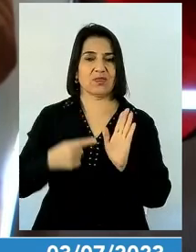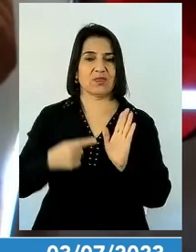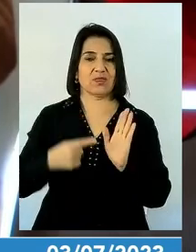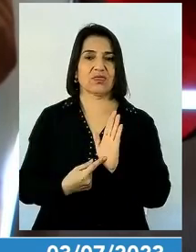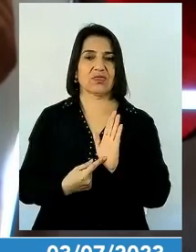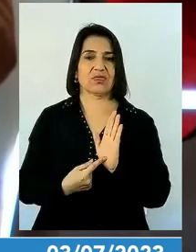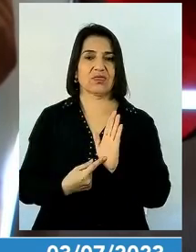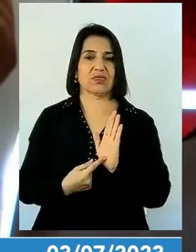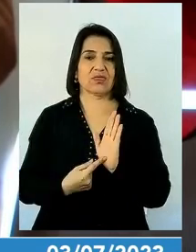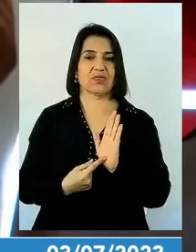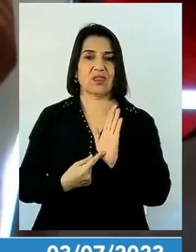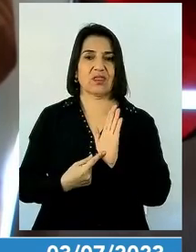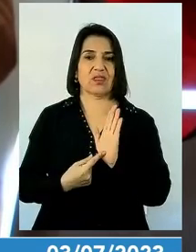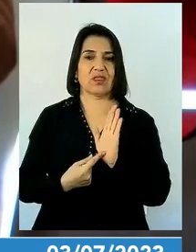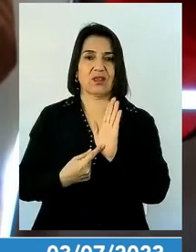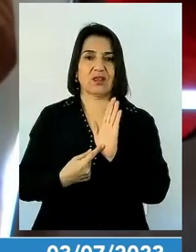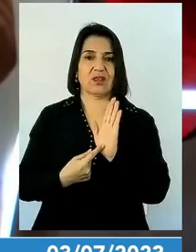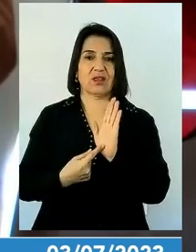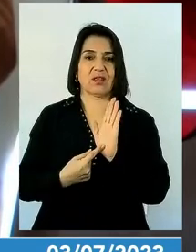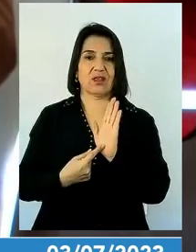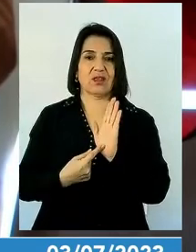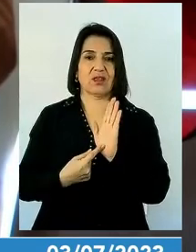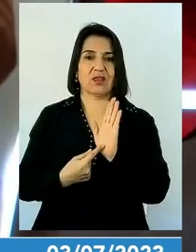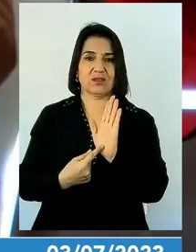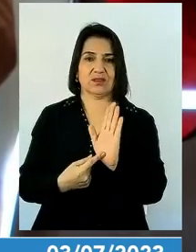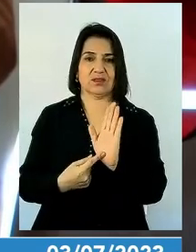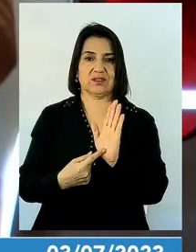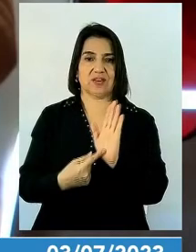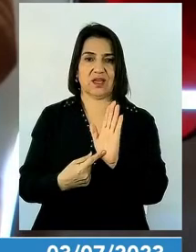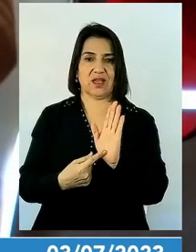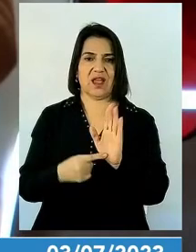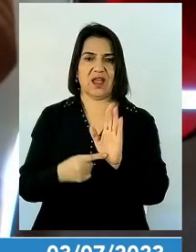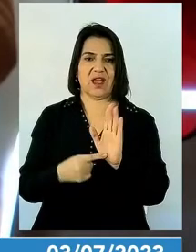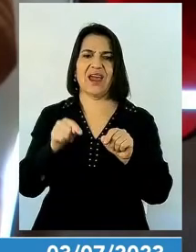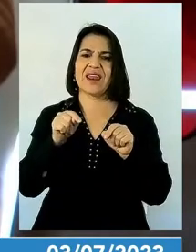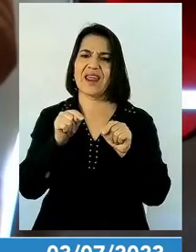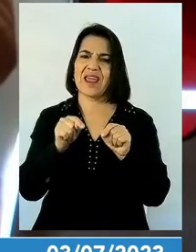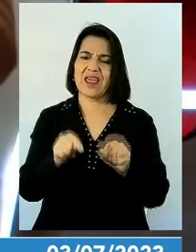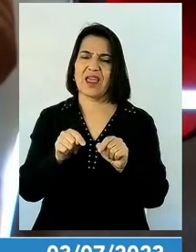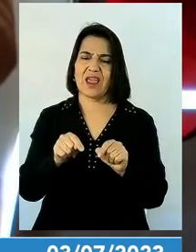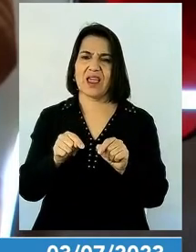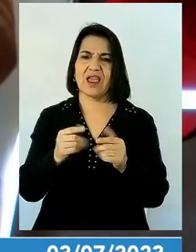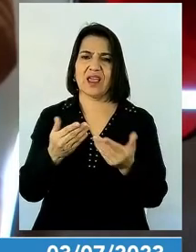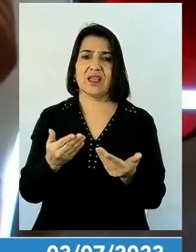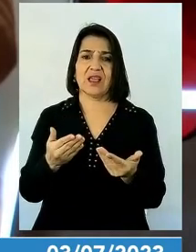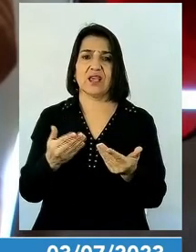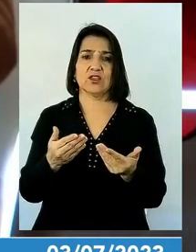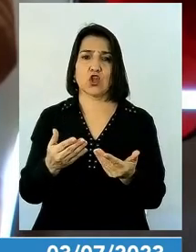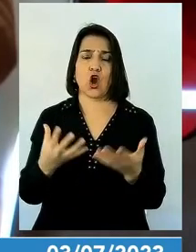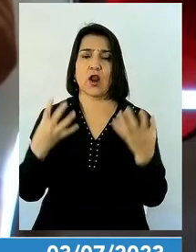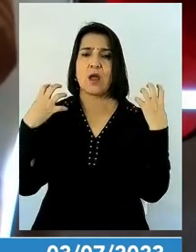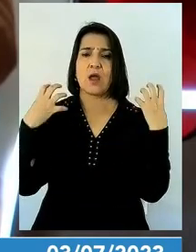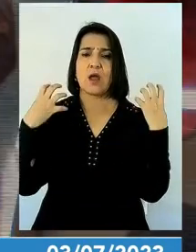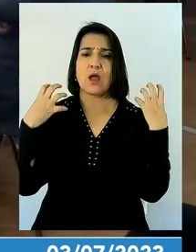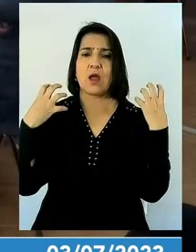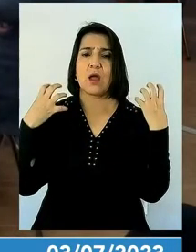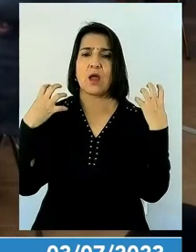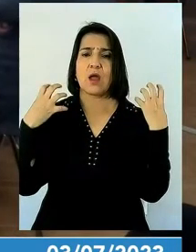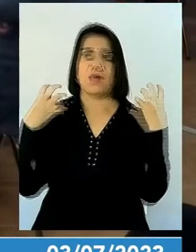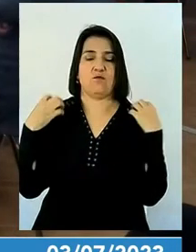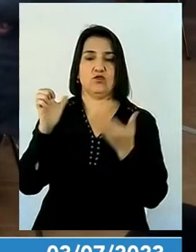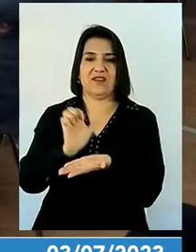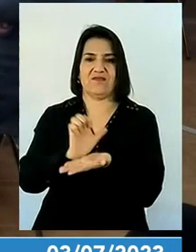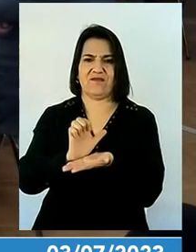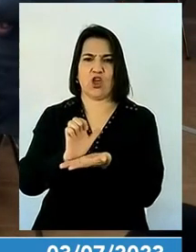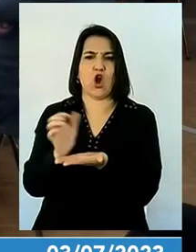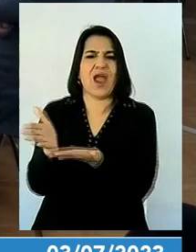del gobierno de turno, ya que debe tratarse de una política de Estado de carácter estratégico que sea